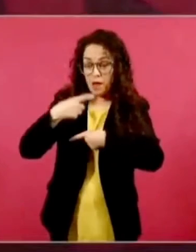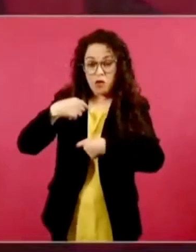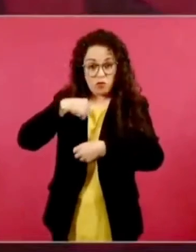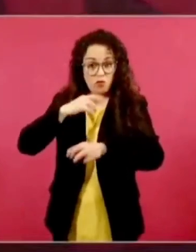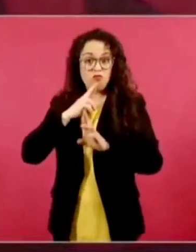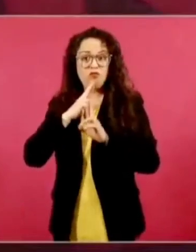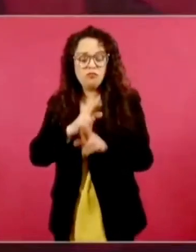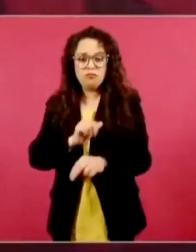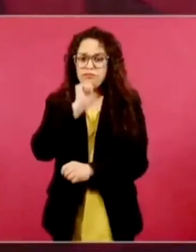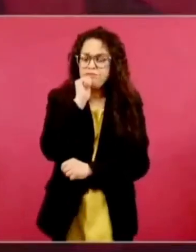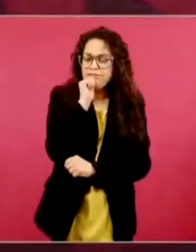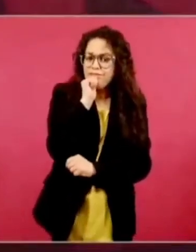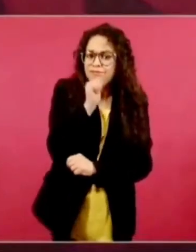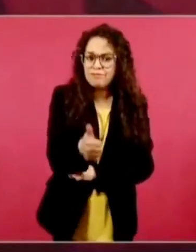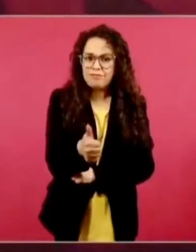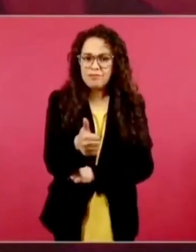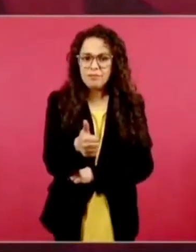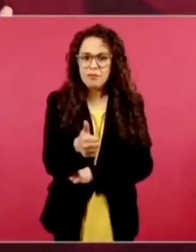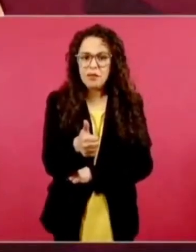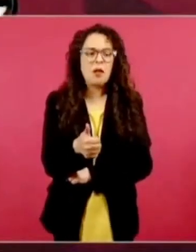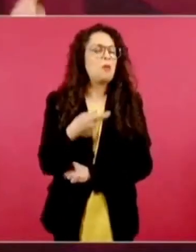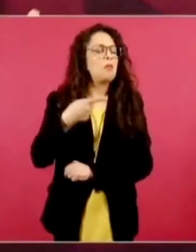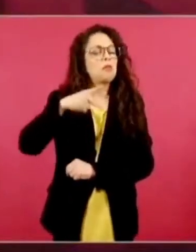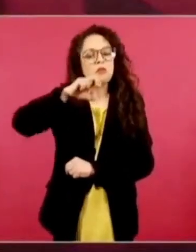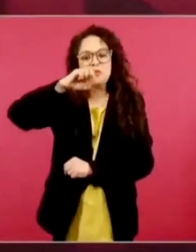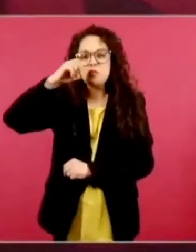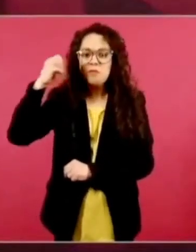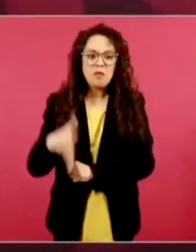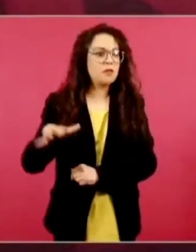maneras el pueblo nos apoyó